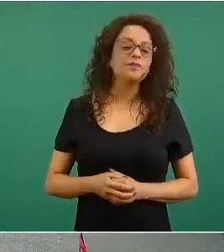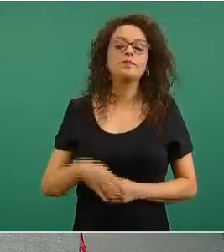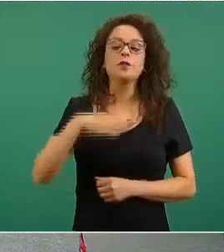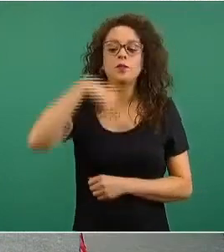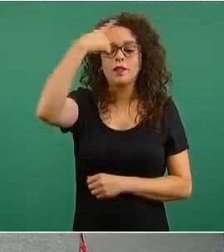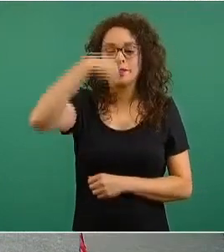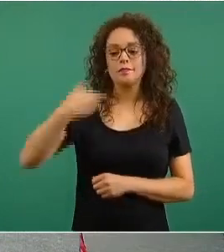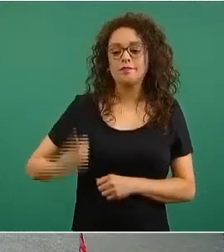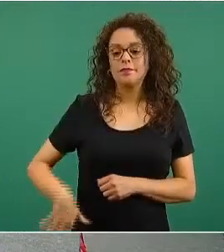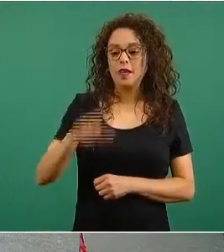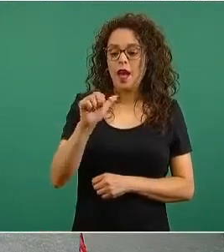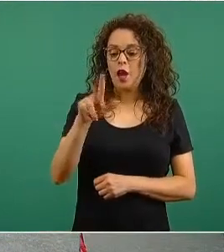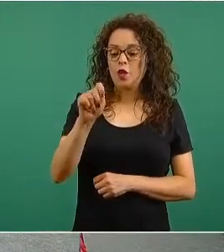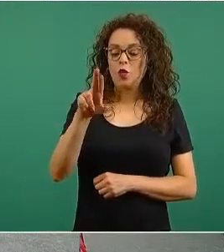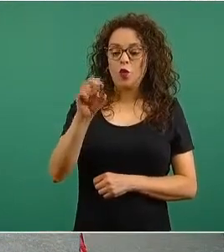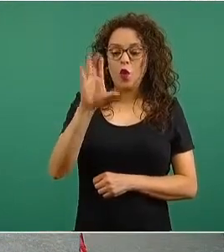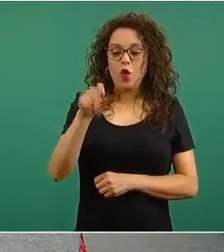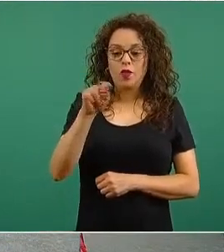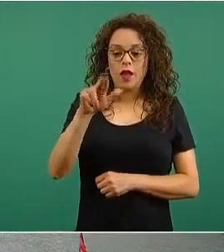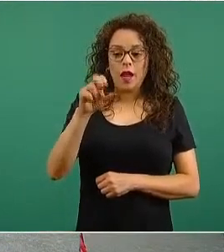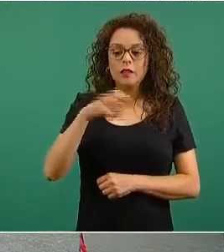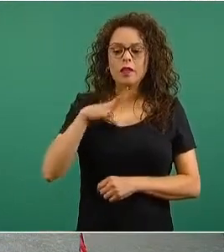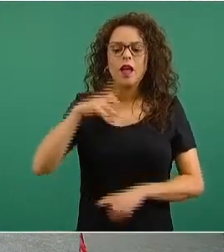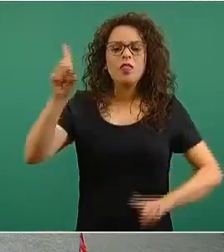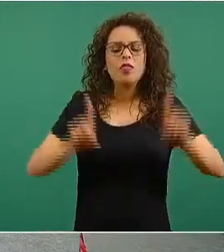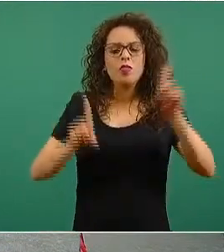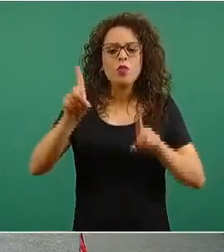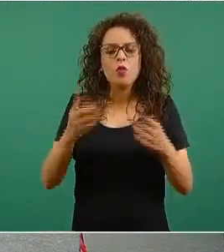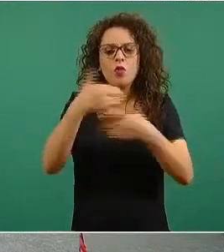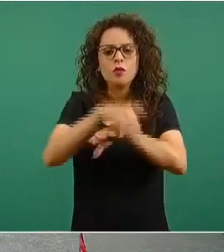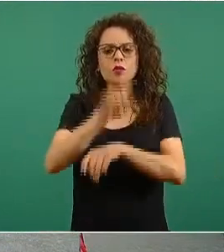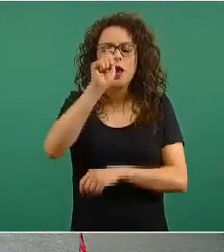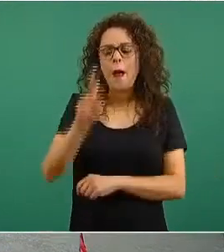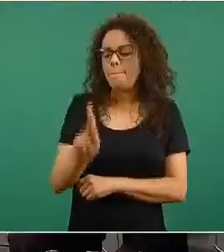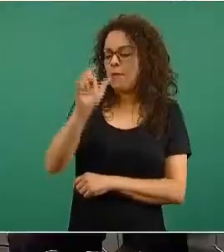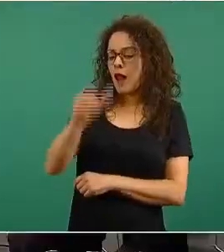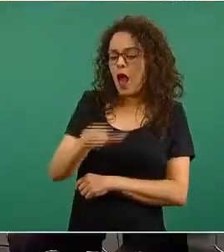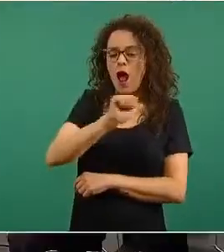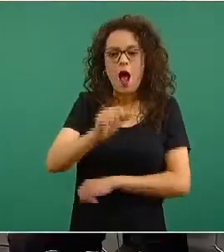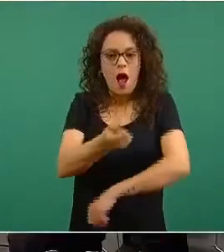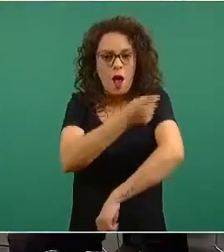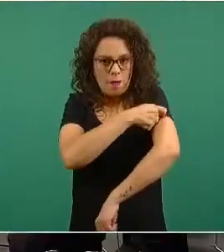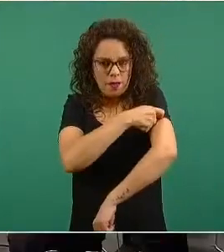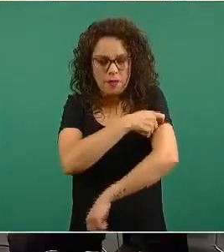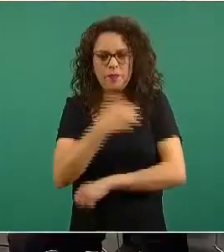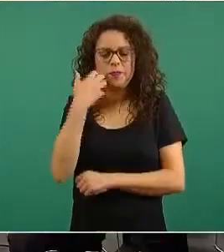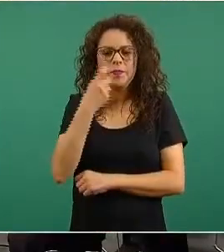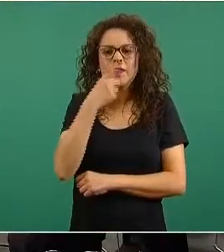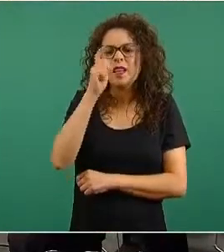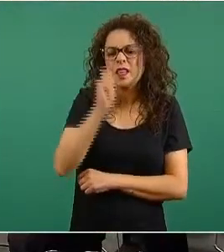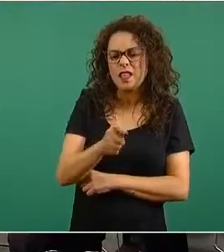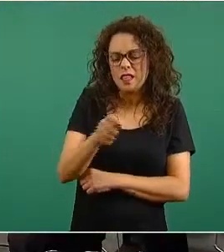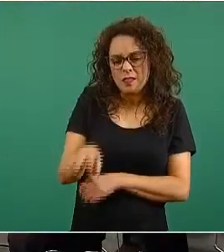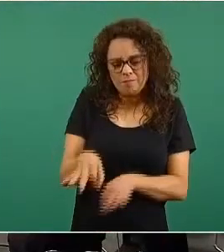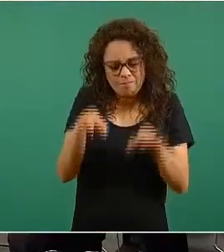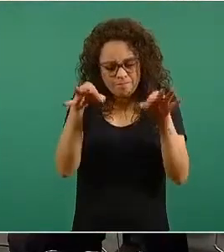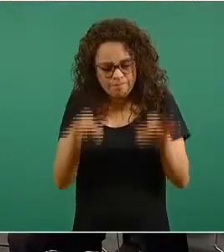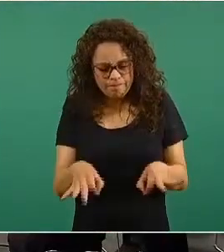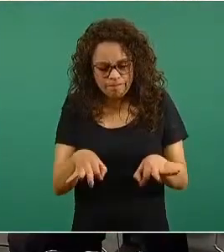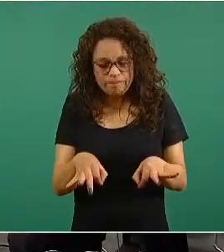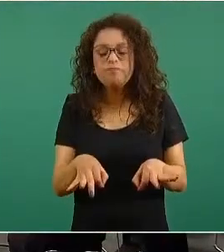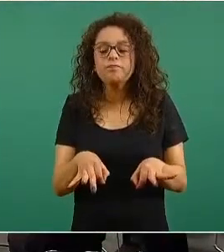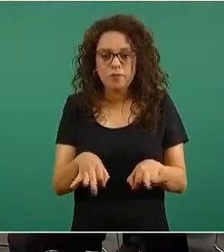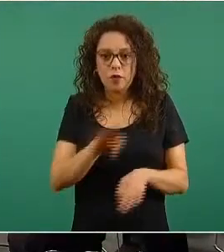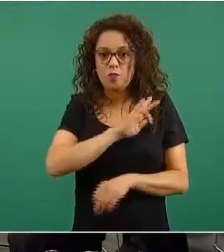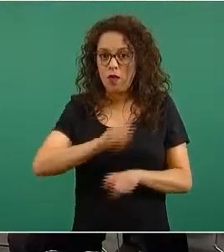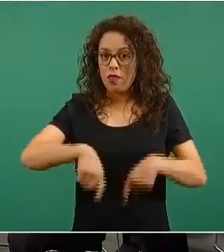Página. Una duda sobre el plan de vacunación, sobre la efectividad epidemiológica de vacunar poblaciones